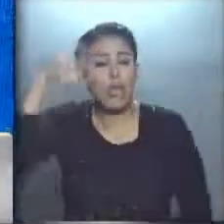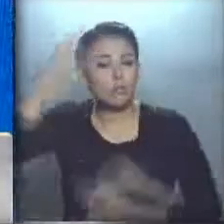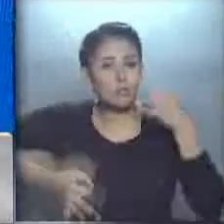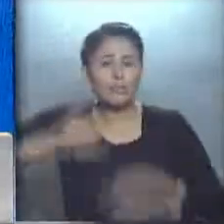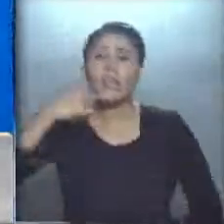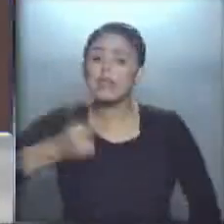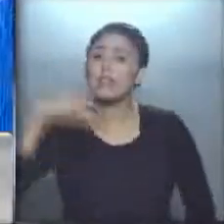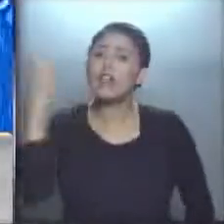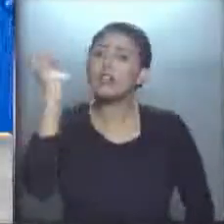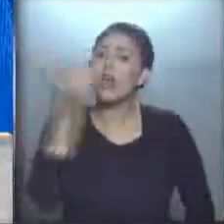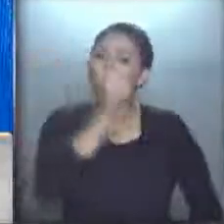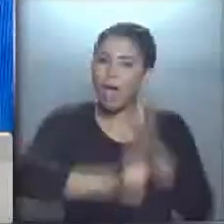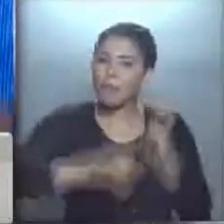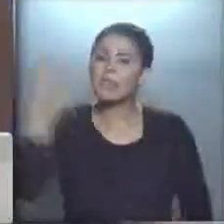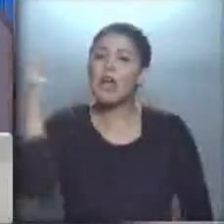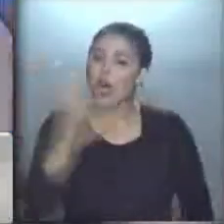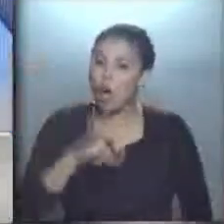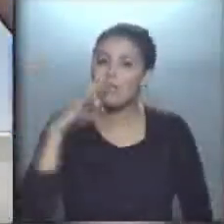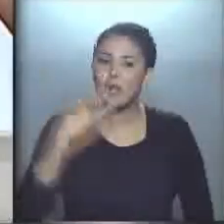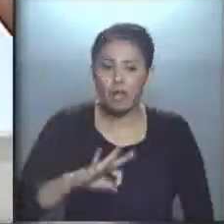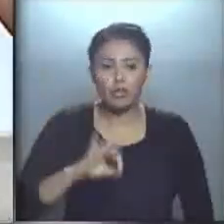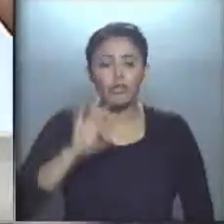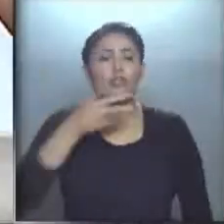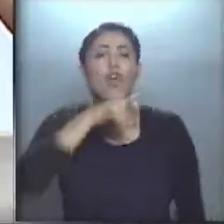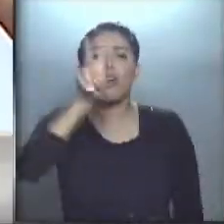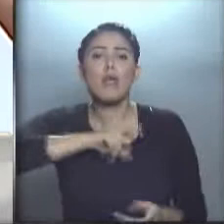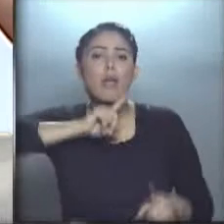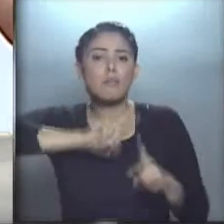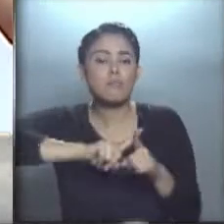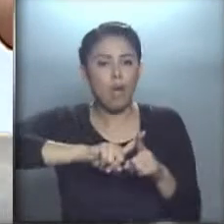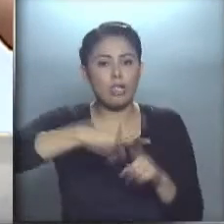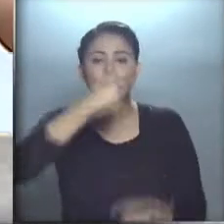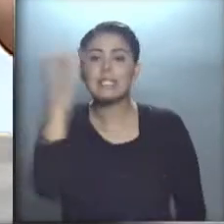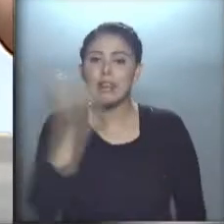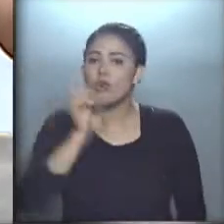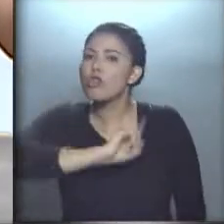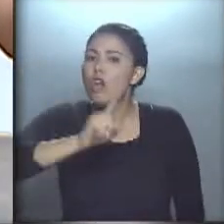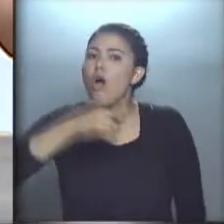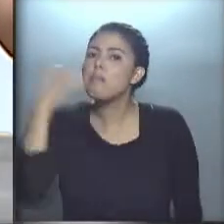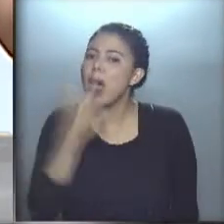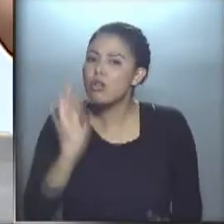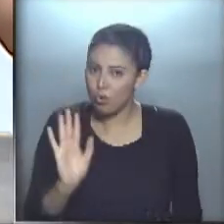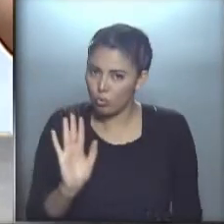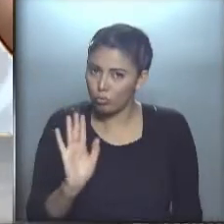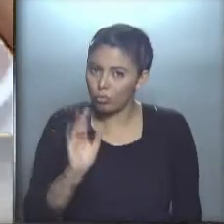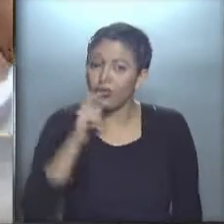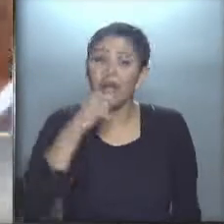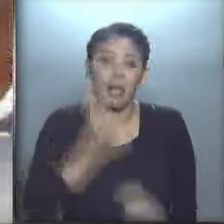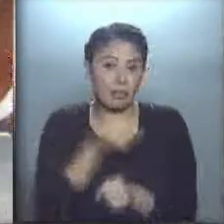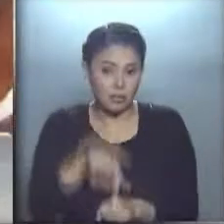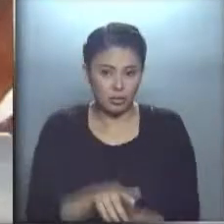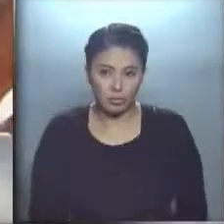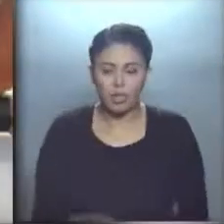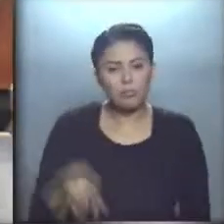empresas proveedoras de los servicios de fraccionar el cobro por segundo y no por minuto, aunque no se utilicen como hasta ahora.